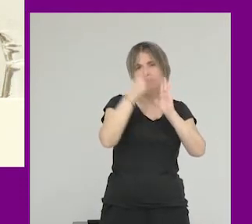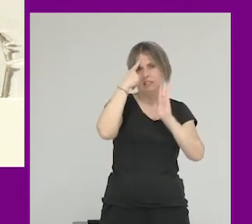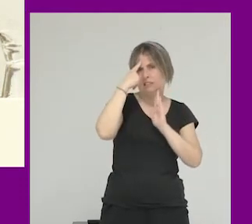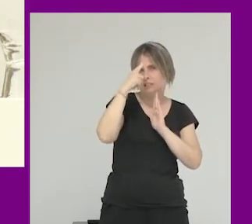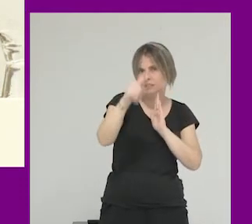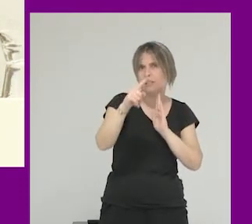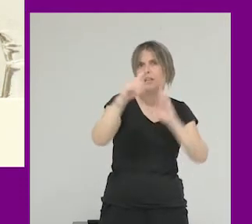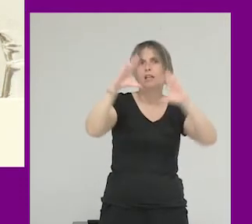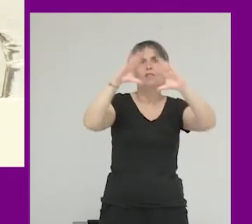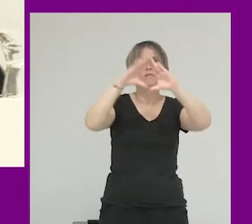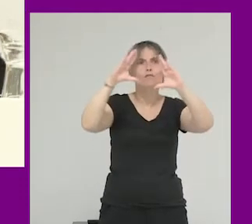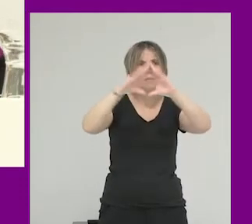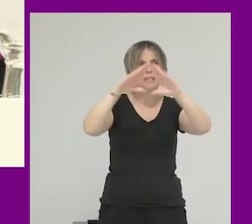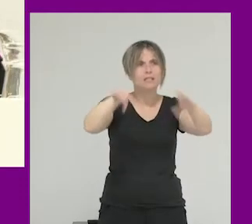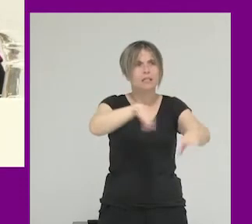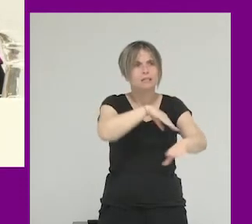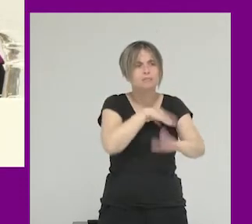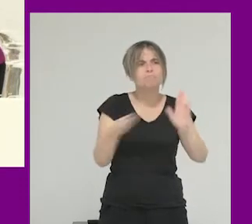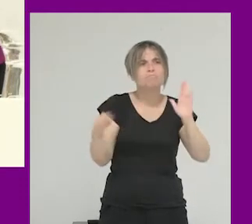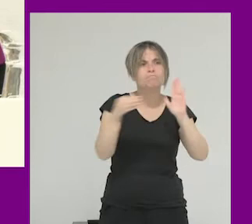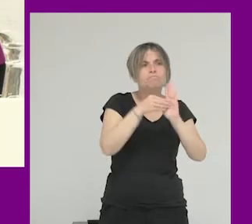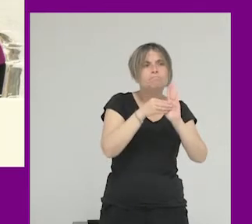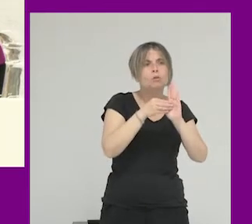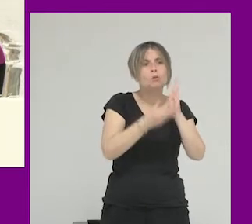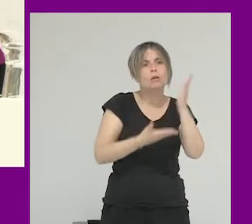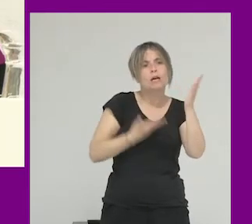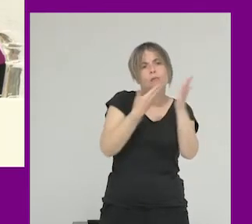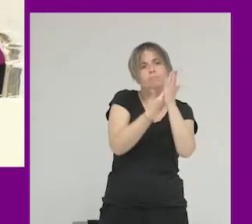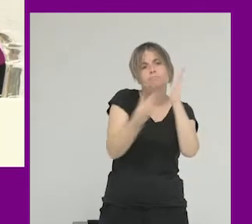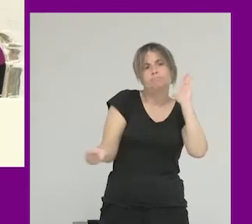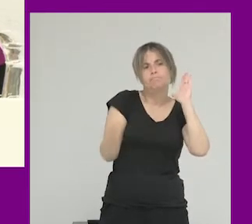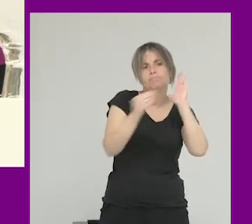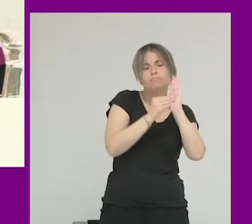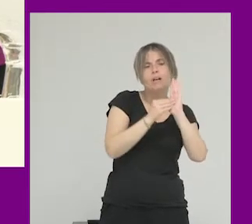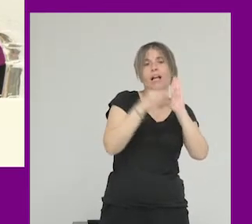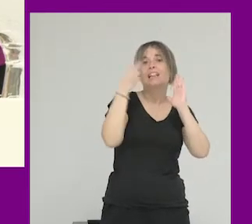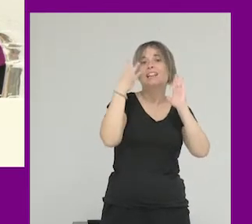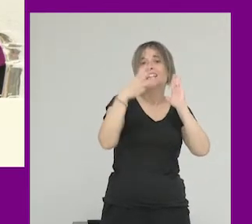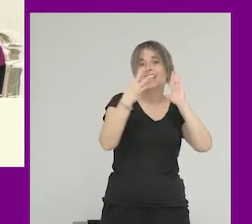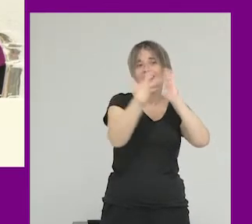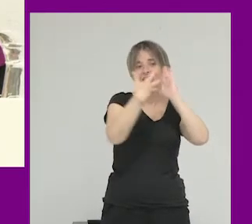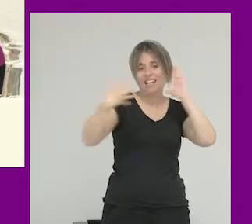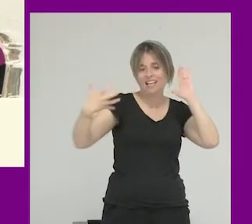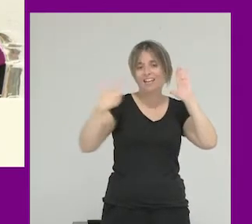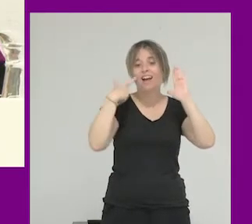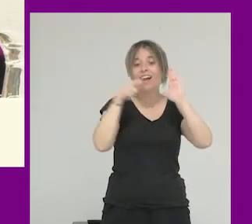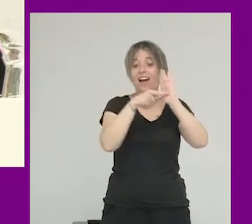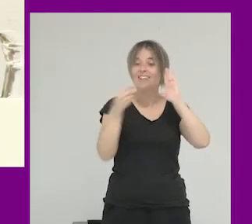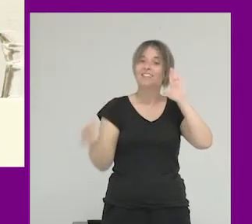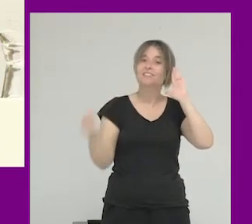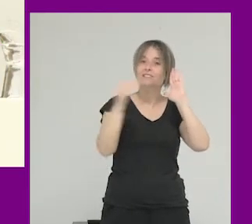por feministas académicas, una disposición adicional decimotercera en la que allí